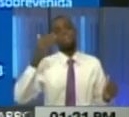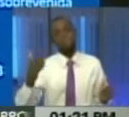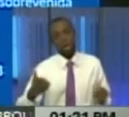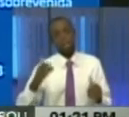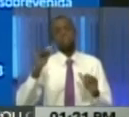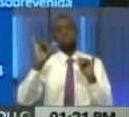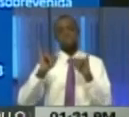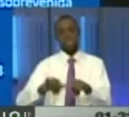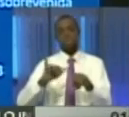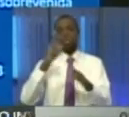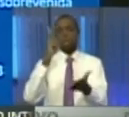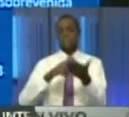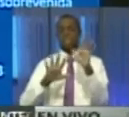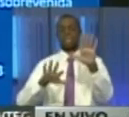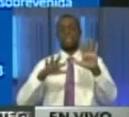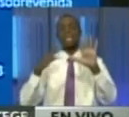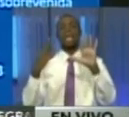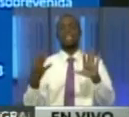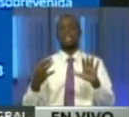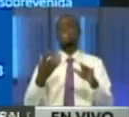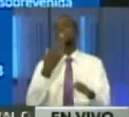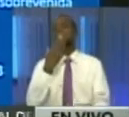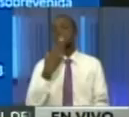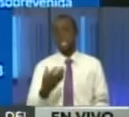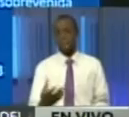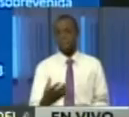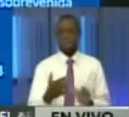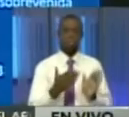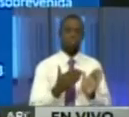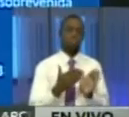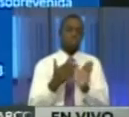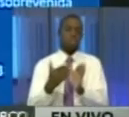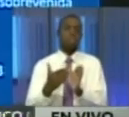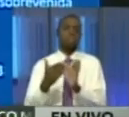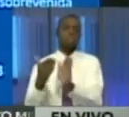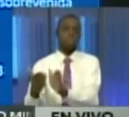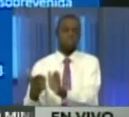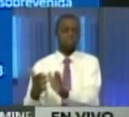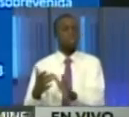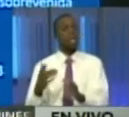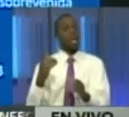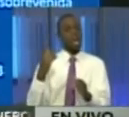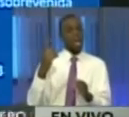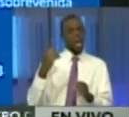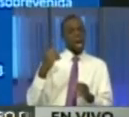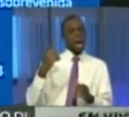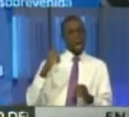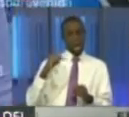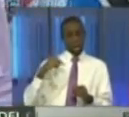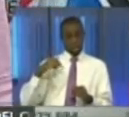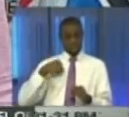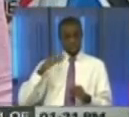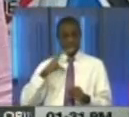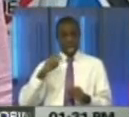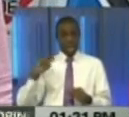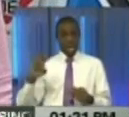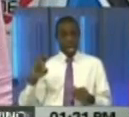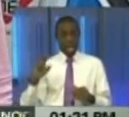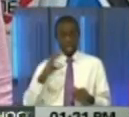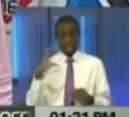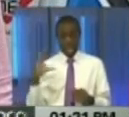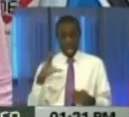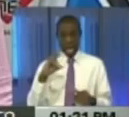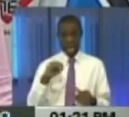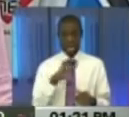año 2013. Es decir, el Consejo Nacional Electoral respondió en 37